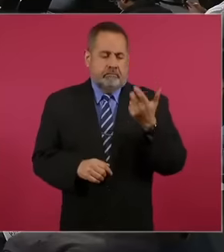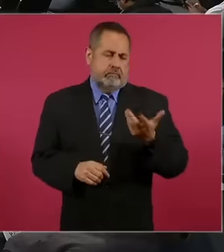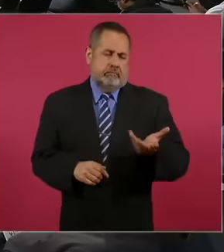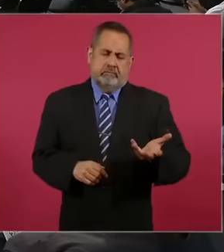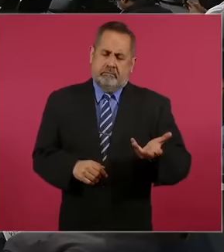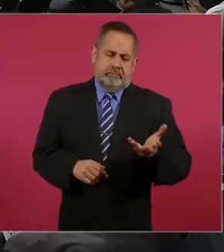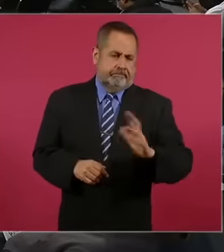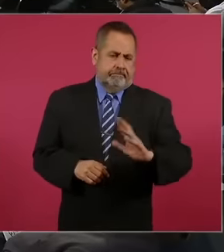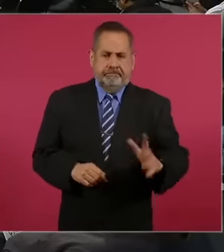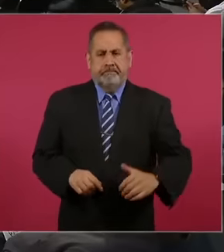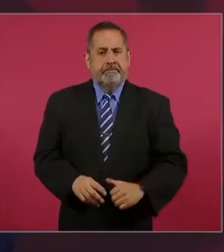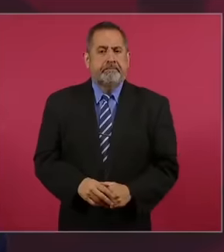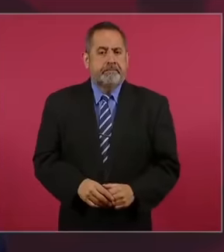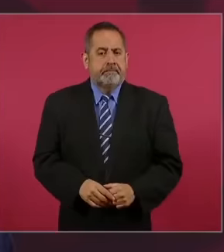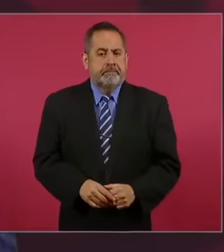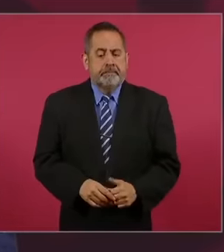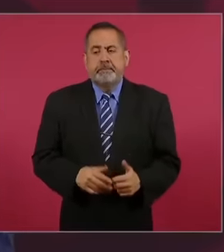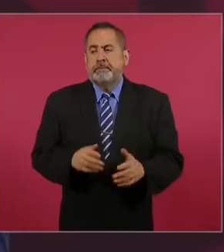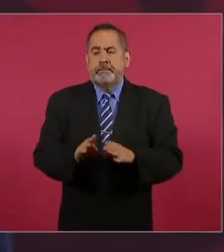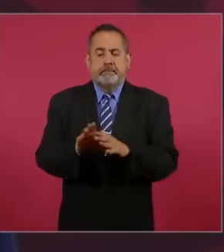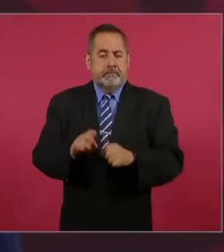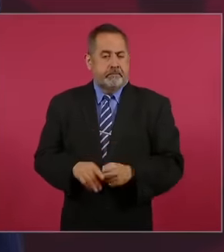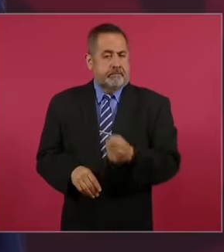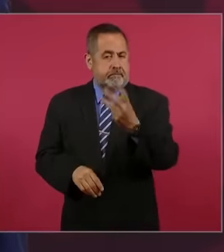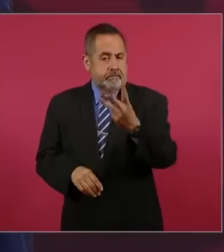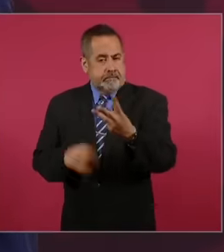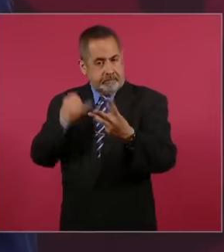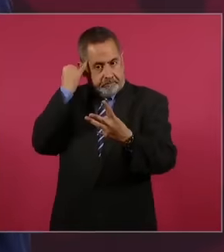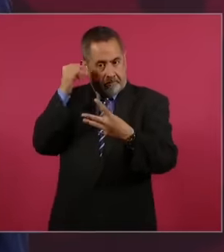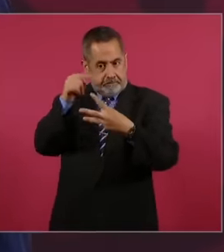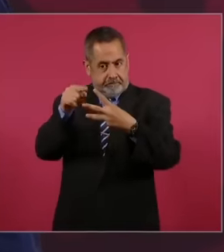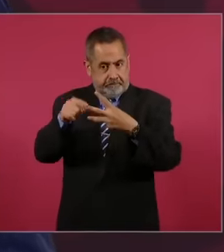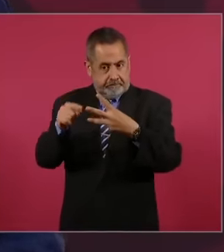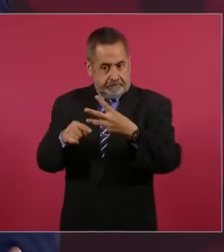Bueno, ¿cómo se le hace? Hay tres formas,